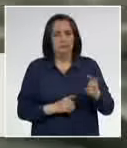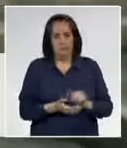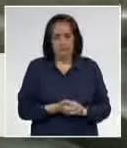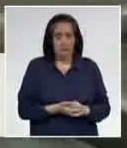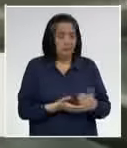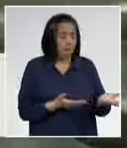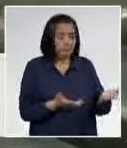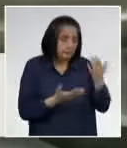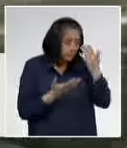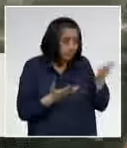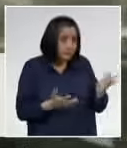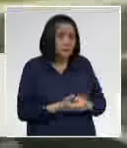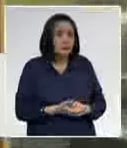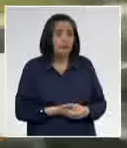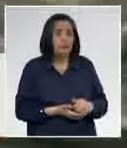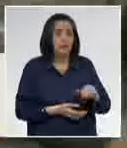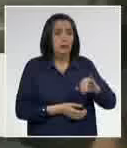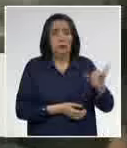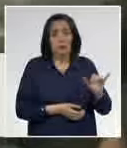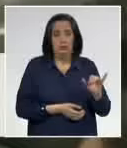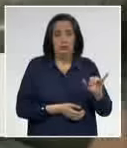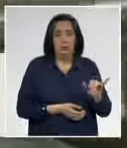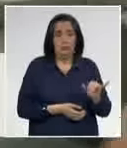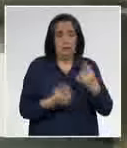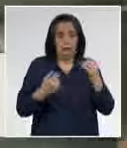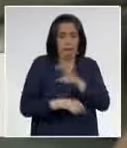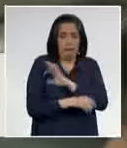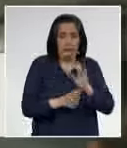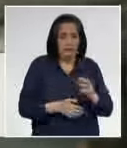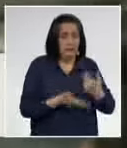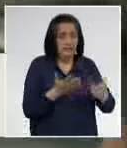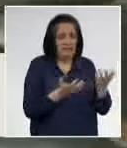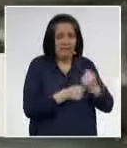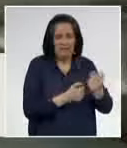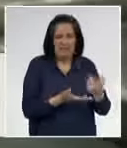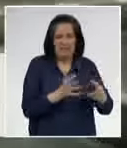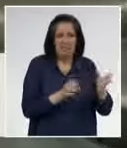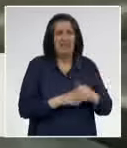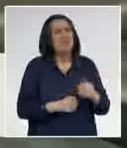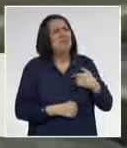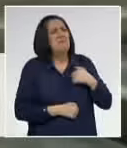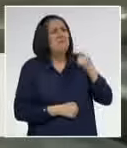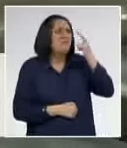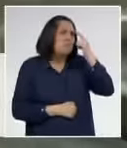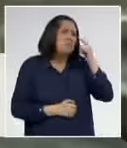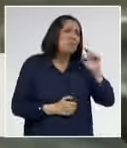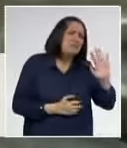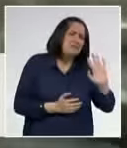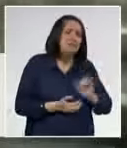sabe cómo funciona esto. José Domingo Pérez, ¿qué trabajo está haciendo, cree usted? ¿Está haciendo un... No, yo pienso que él está